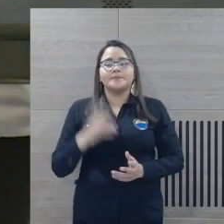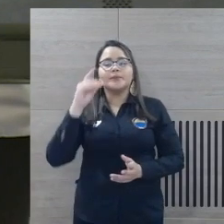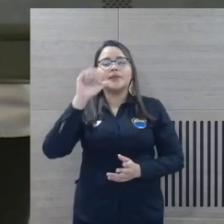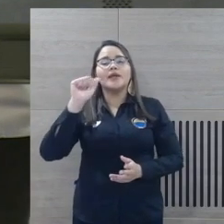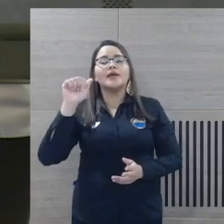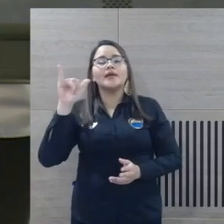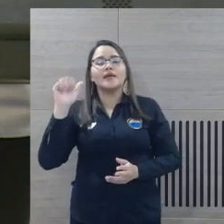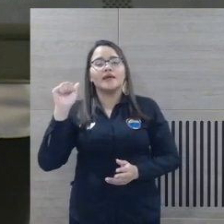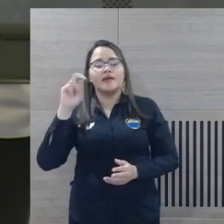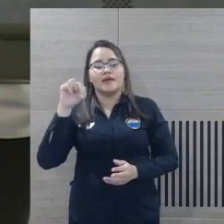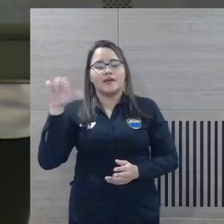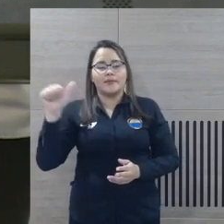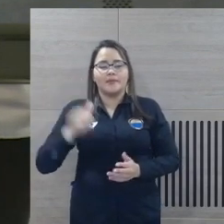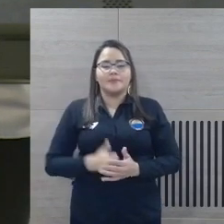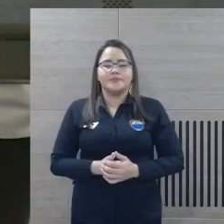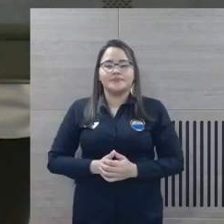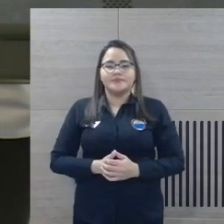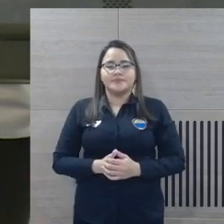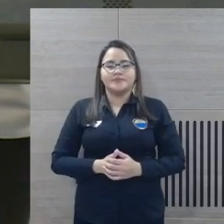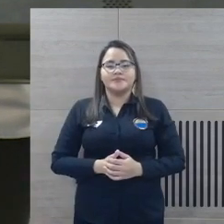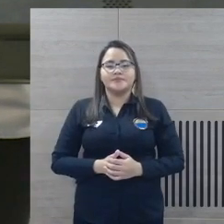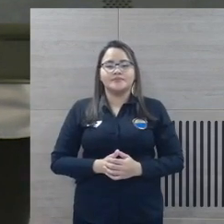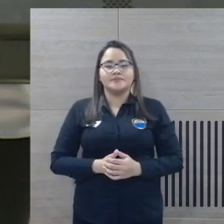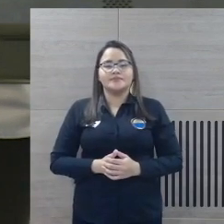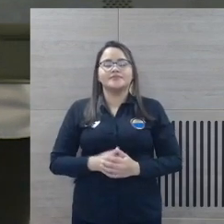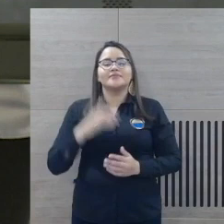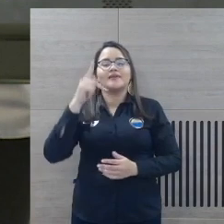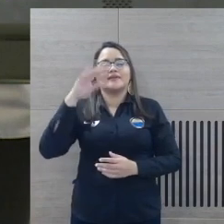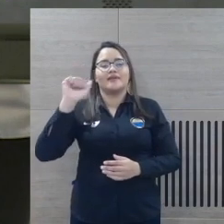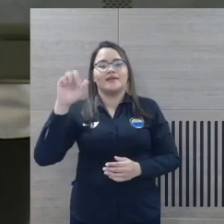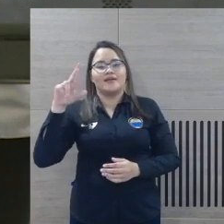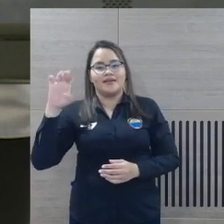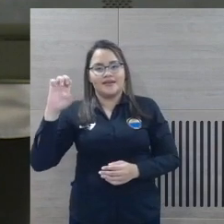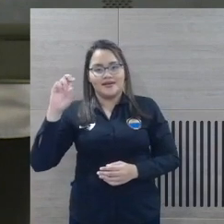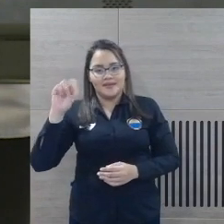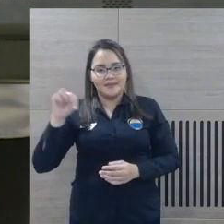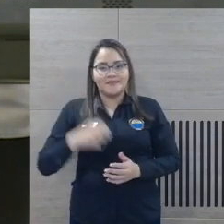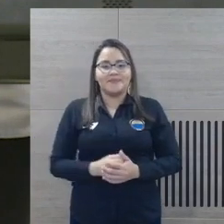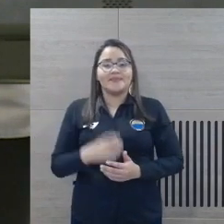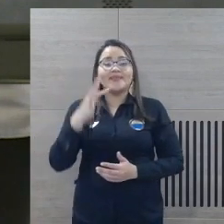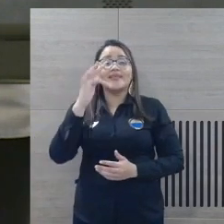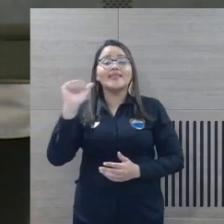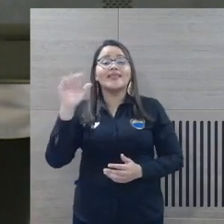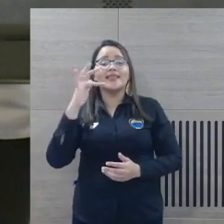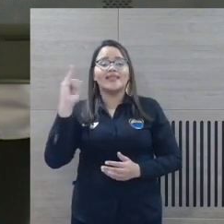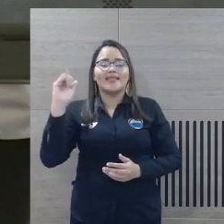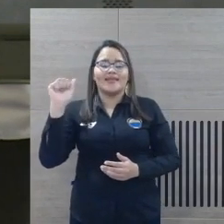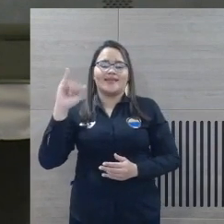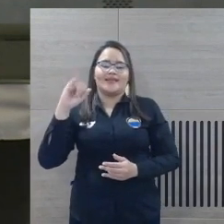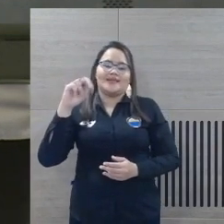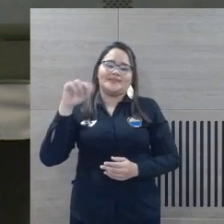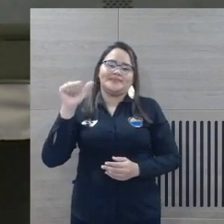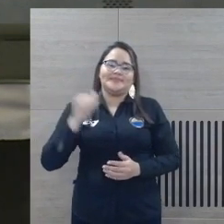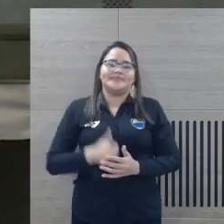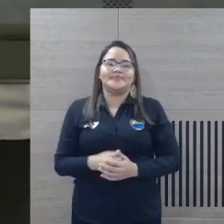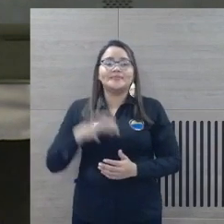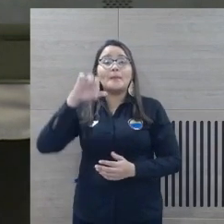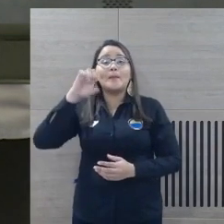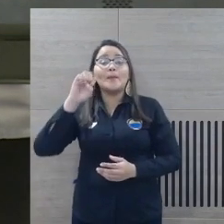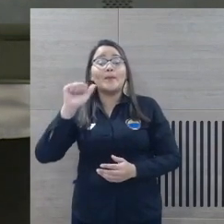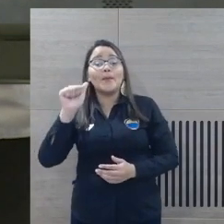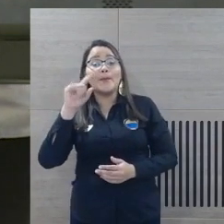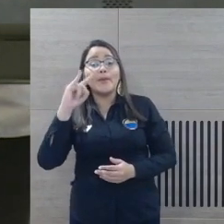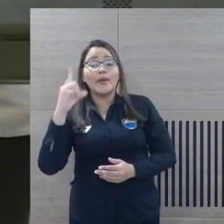Juliana Verdeza Torregrosa. Katiana Vanessa Villegas Pérez. Paula Andrea Arevalo Silva. Gina Karina Ariza